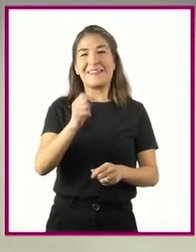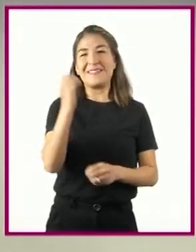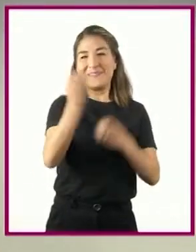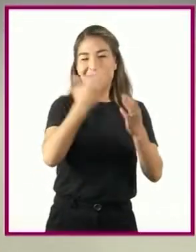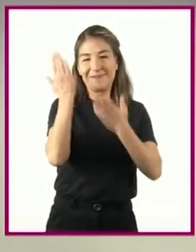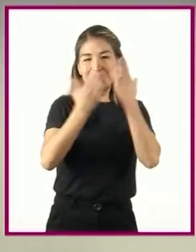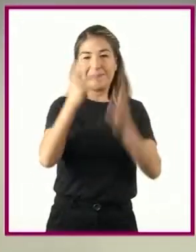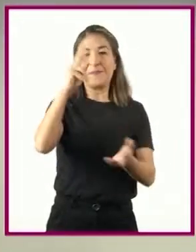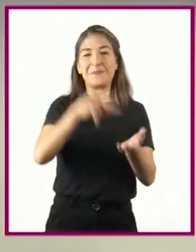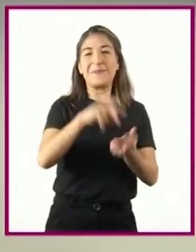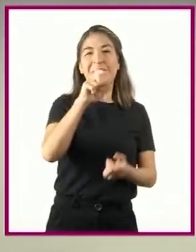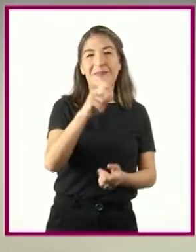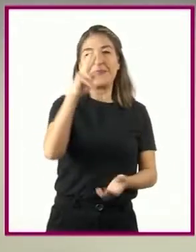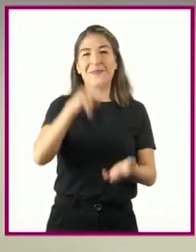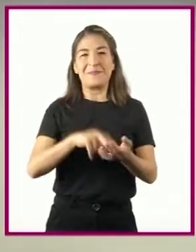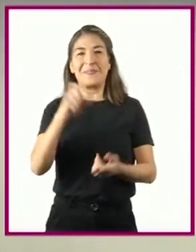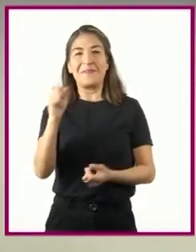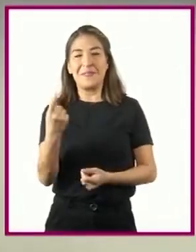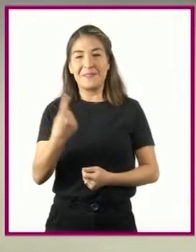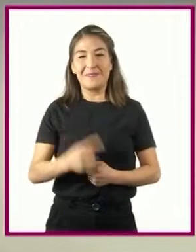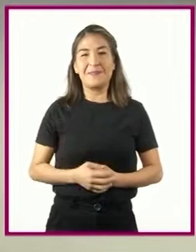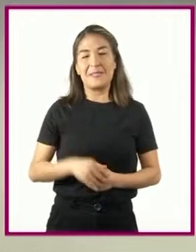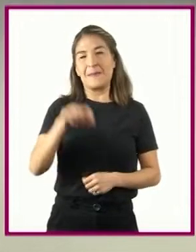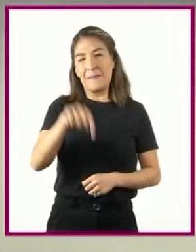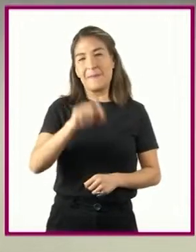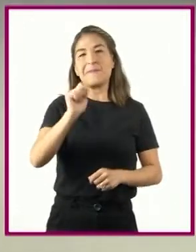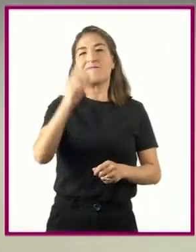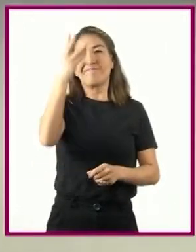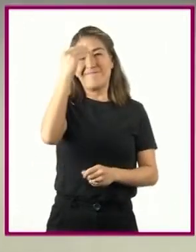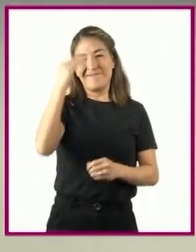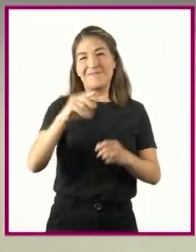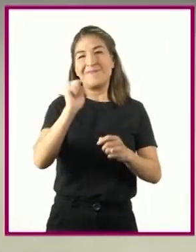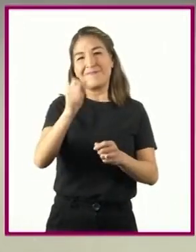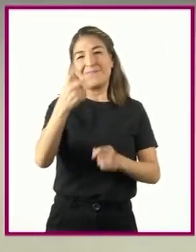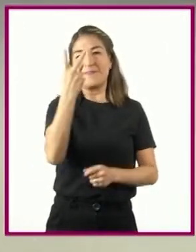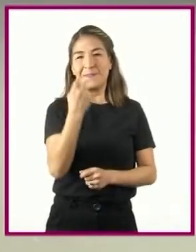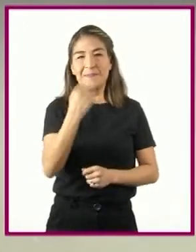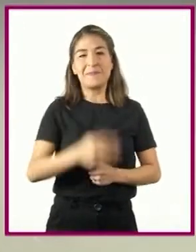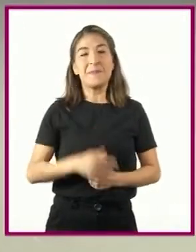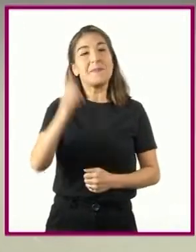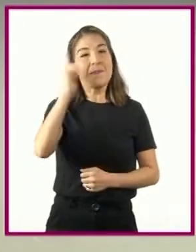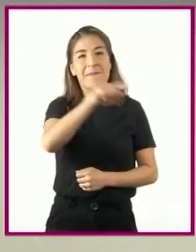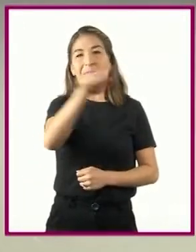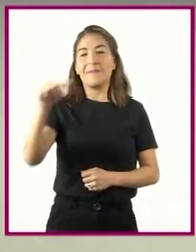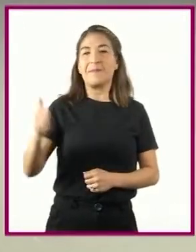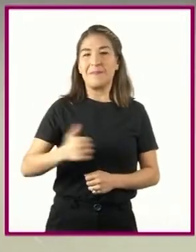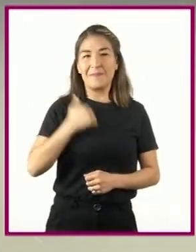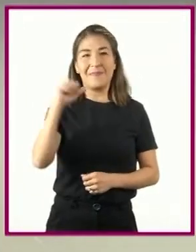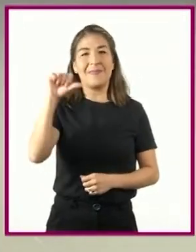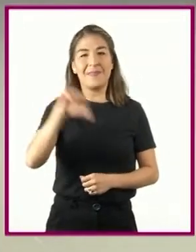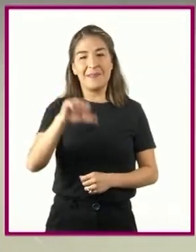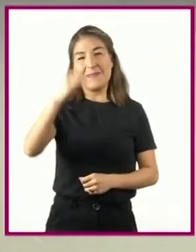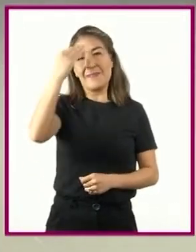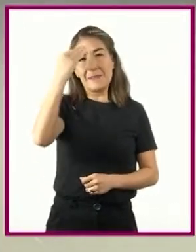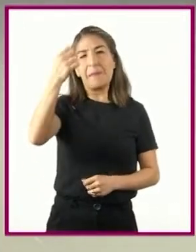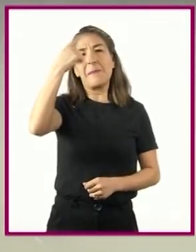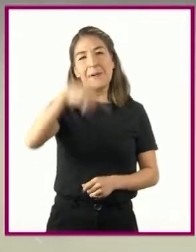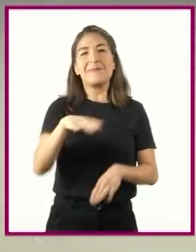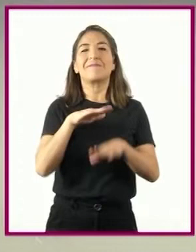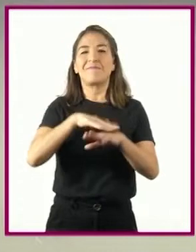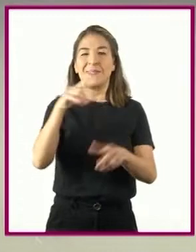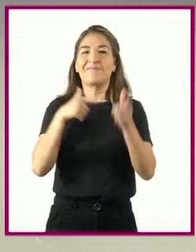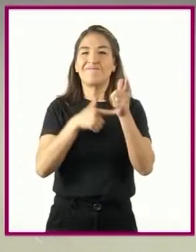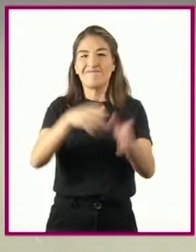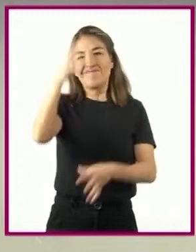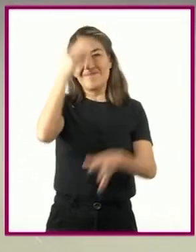2020-2021 en el contexto de un modelo híbrido. Esperemos que estén aprovechando al máximo este tiempo para ampliar su interés